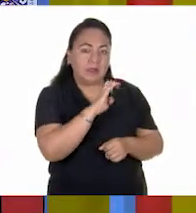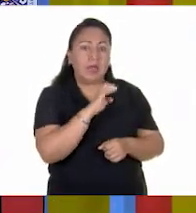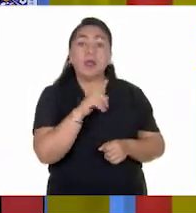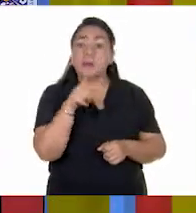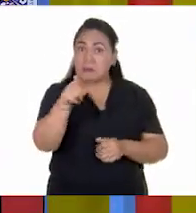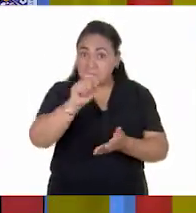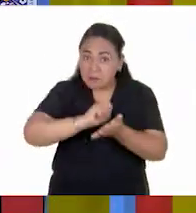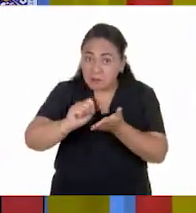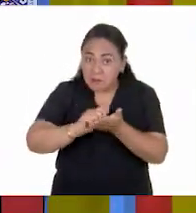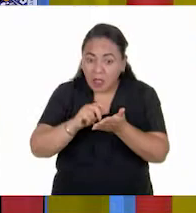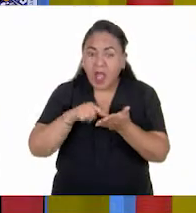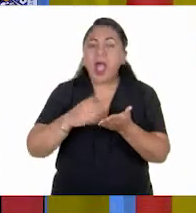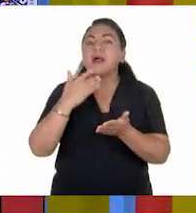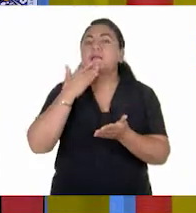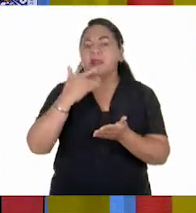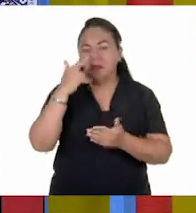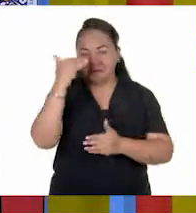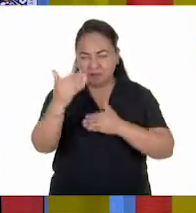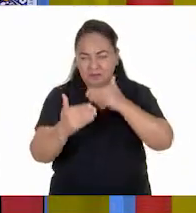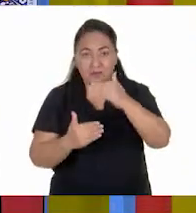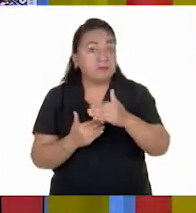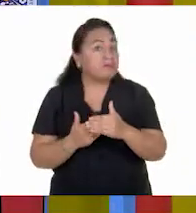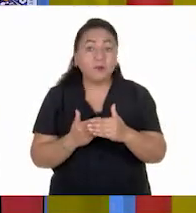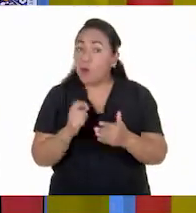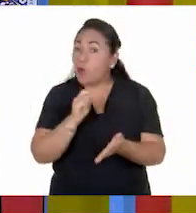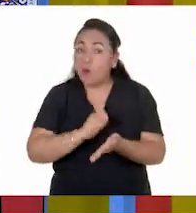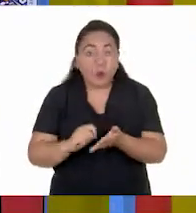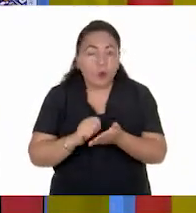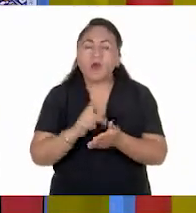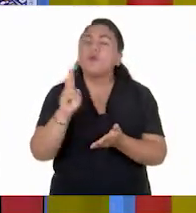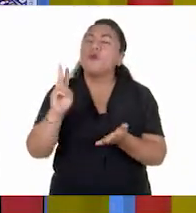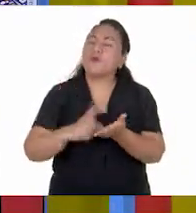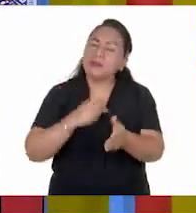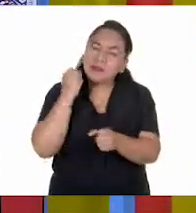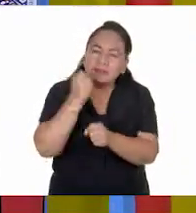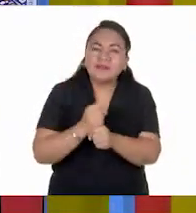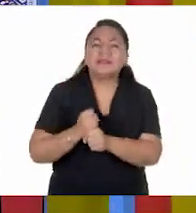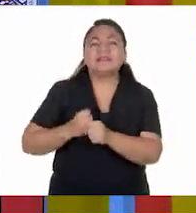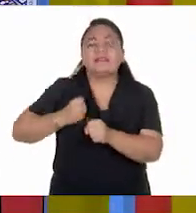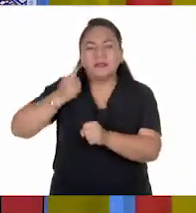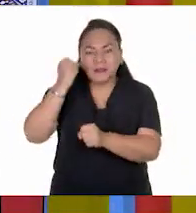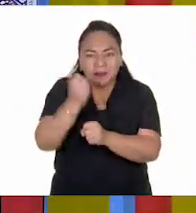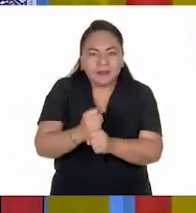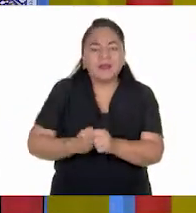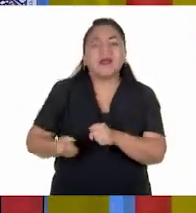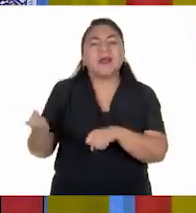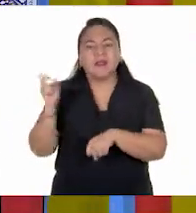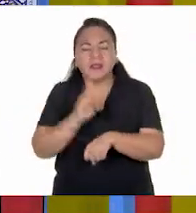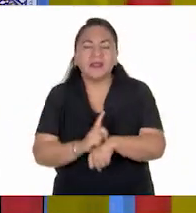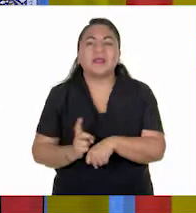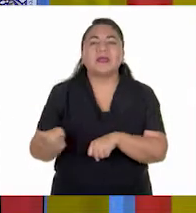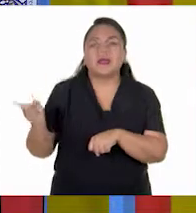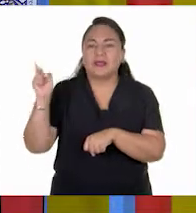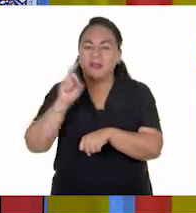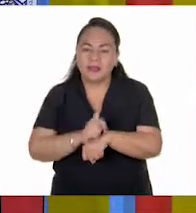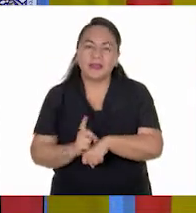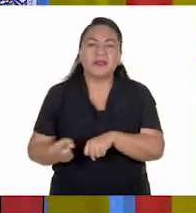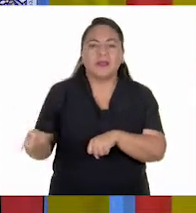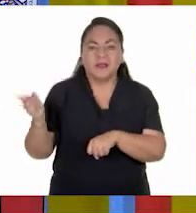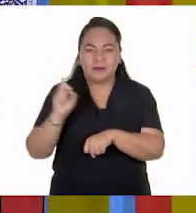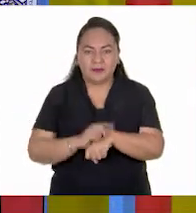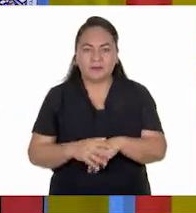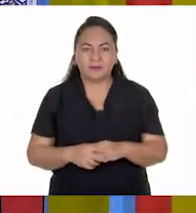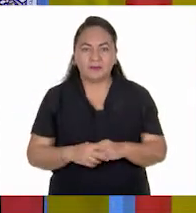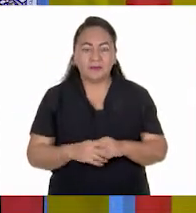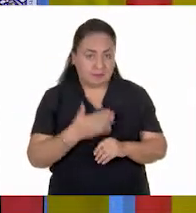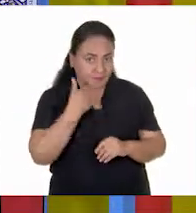muy bien, vamos avanzando. Y si no, vuelve a practicar y sigue practicando todos los días. Muy bien,